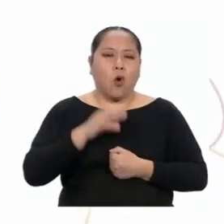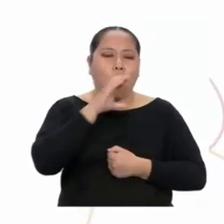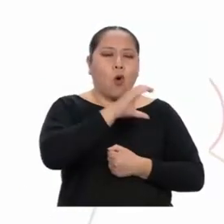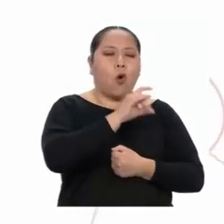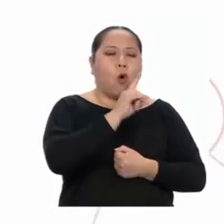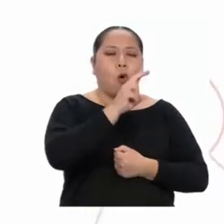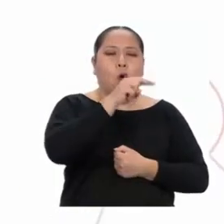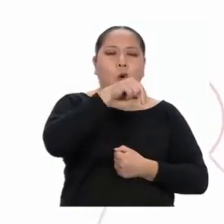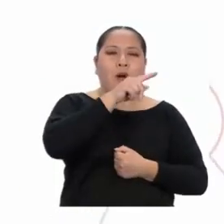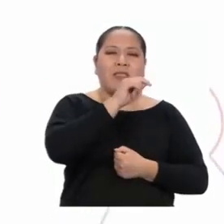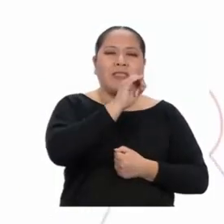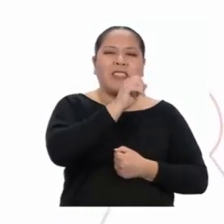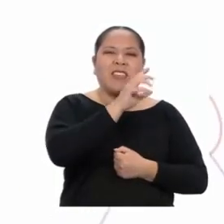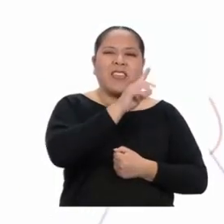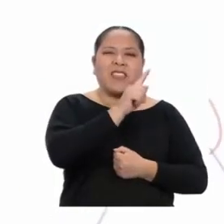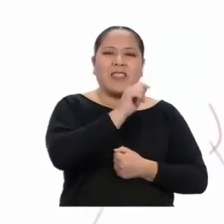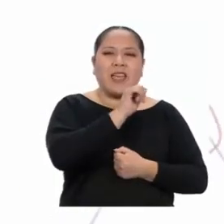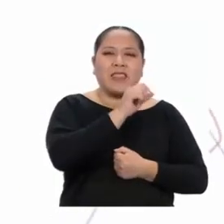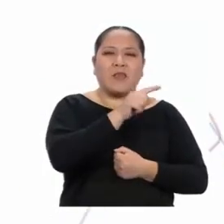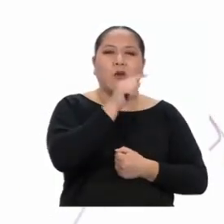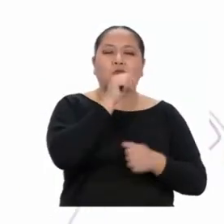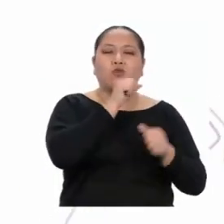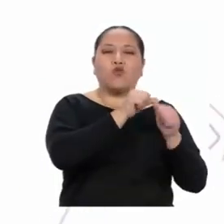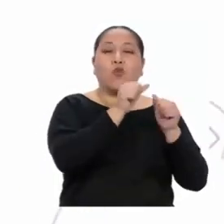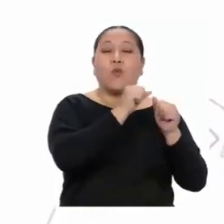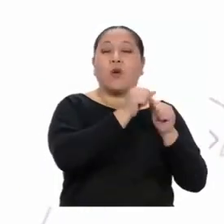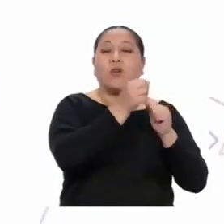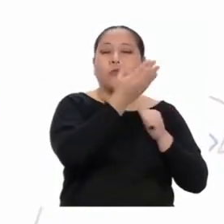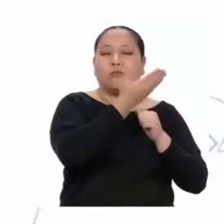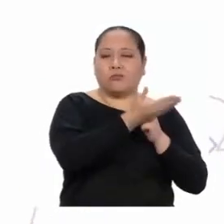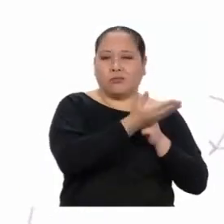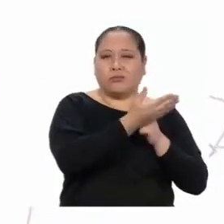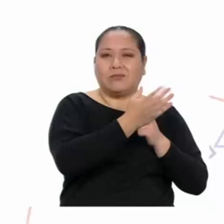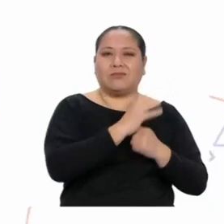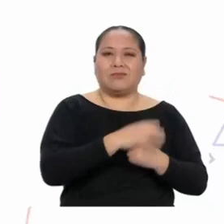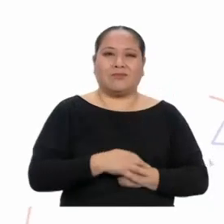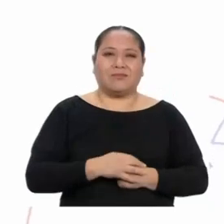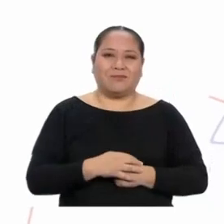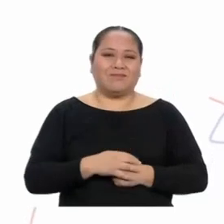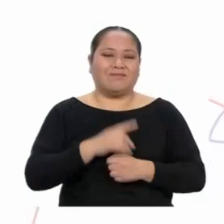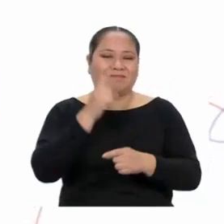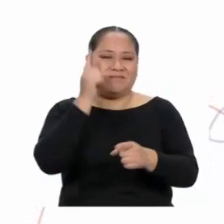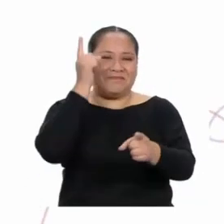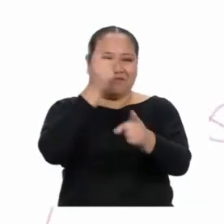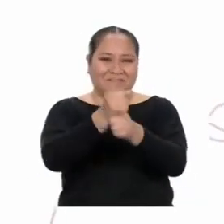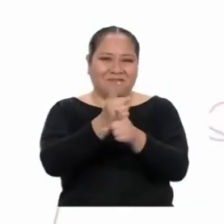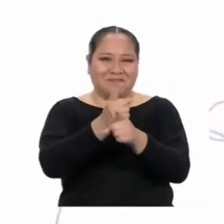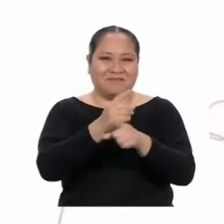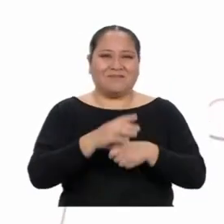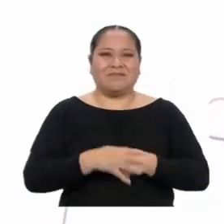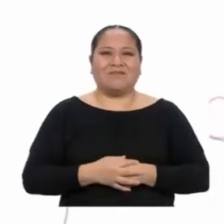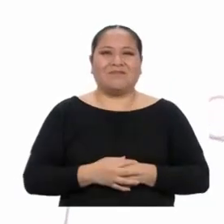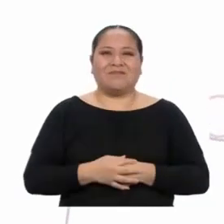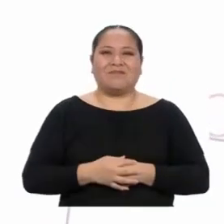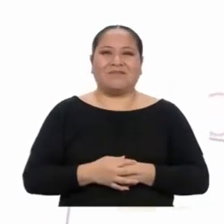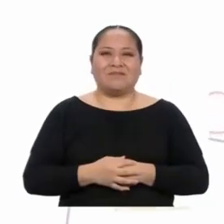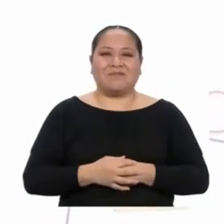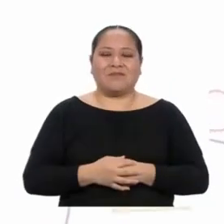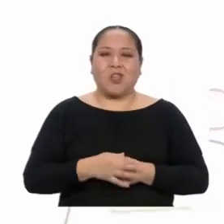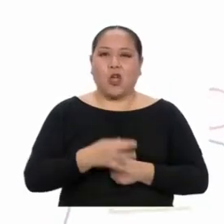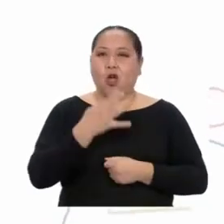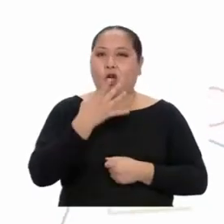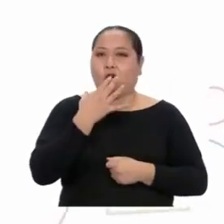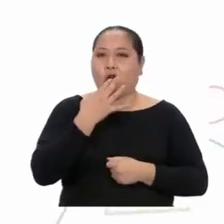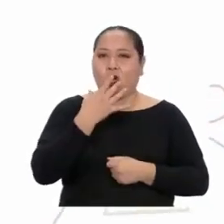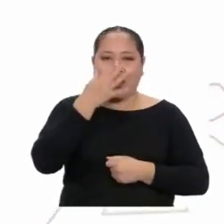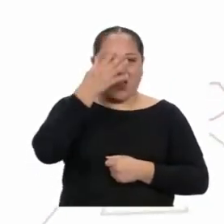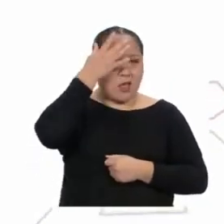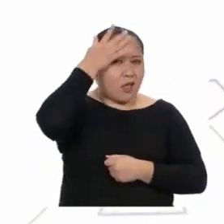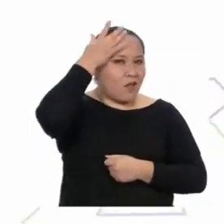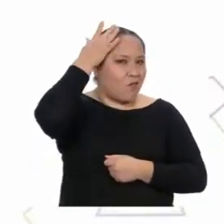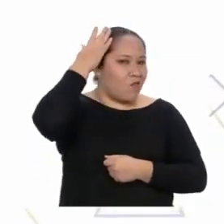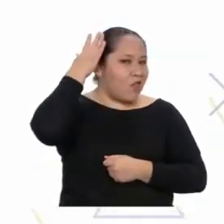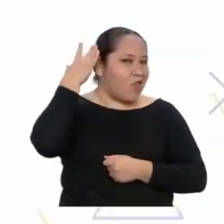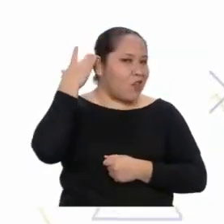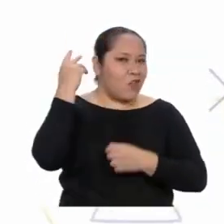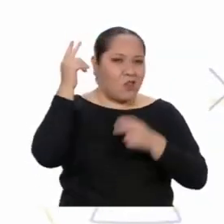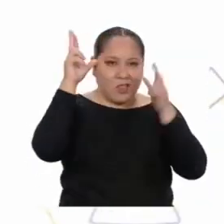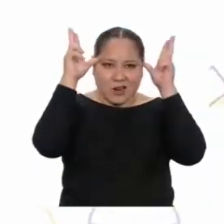Cuantitativa, porque la variable sería un número. Correcto. Color de pelo de los